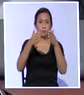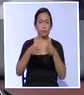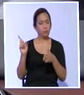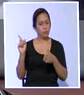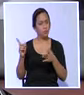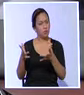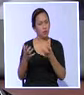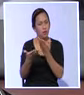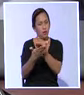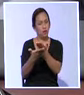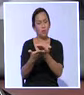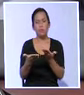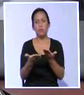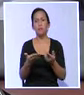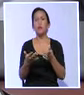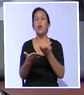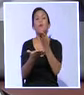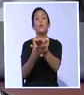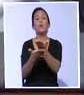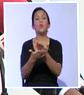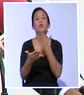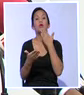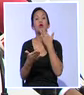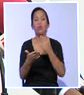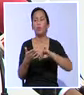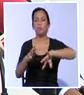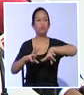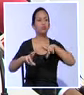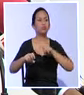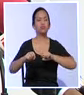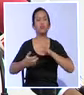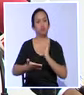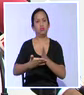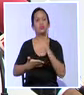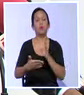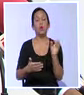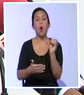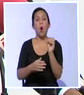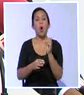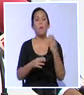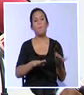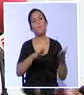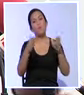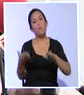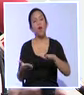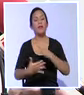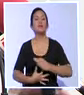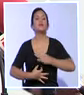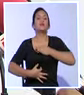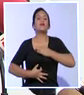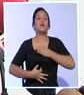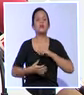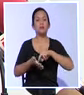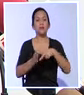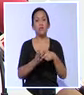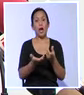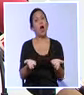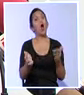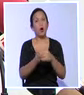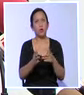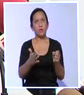la lucha contra la corrupción en el que se incorpore la muerte civil en los delitos que afecten a la eficiencia de la administración pública y por